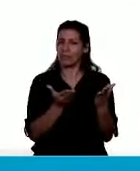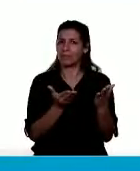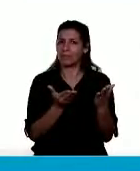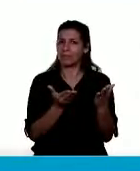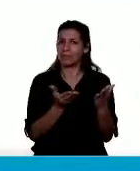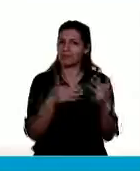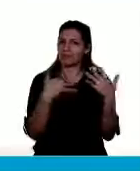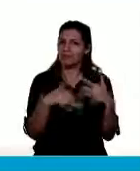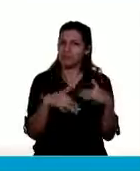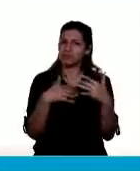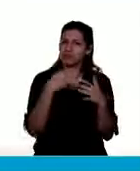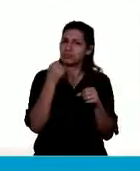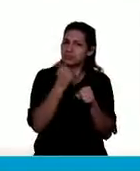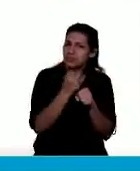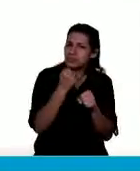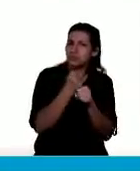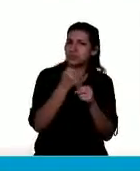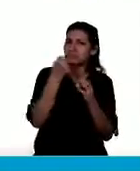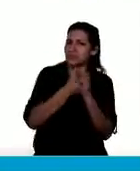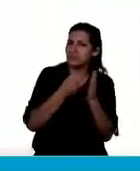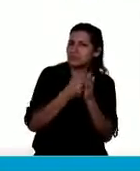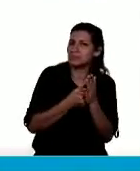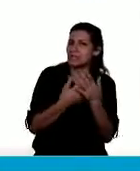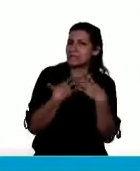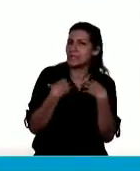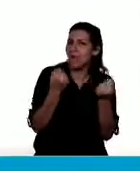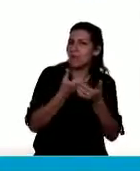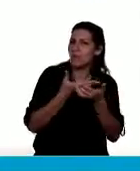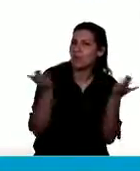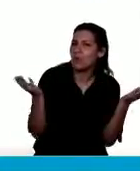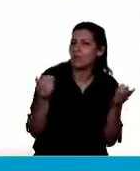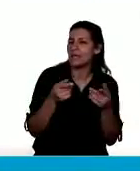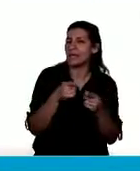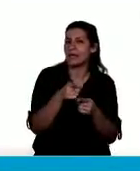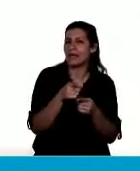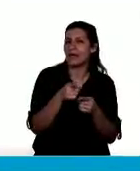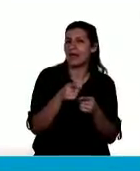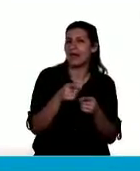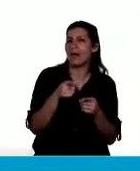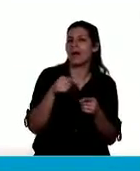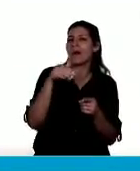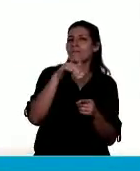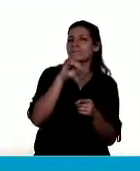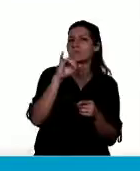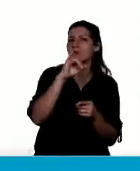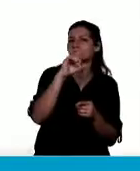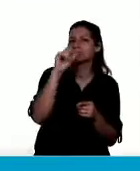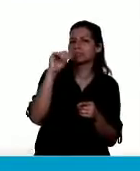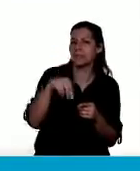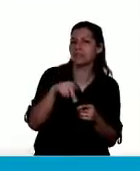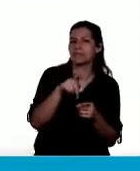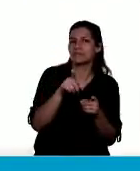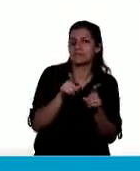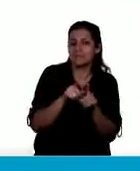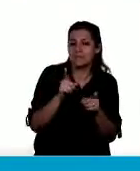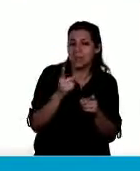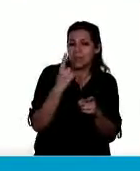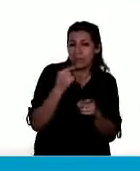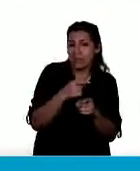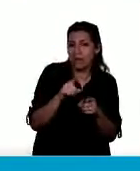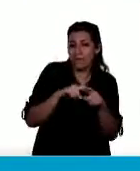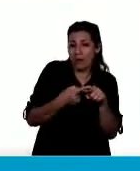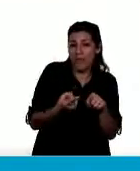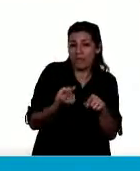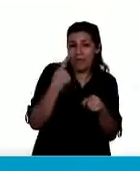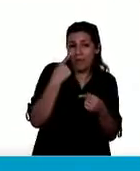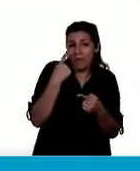incansable, luchador de la salud pública, como es el ministro Goyan, en estos días que esas políticas son reconocidas